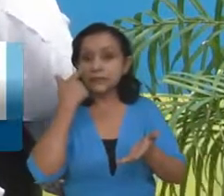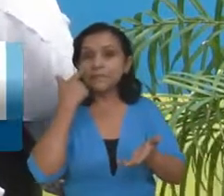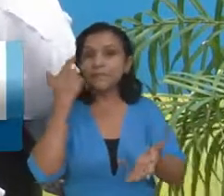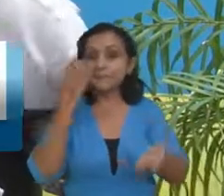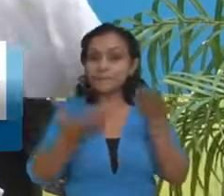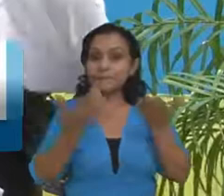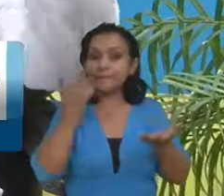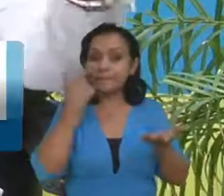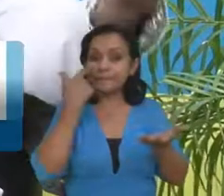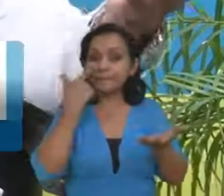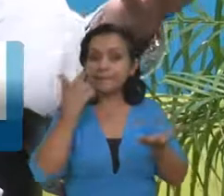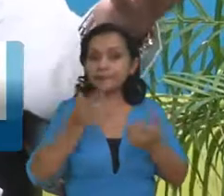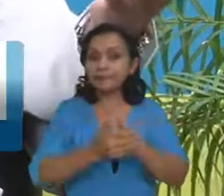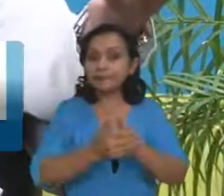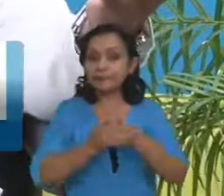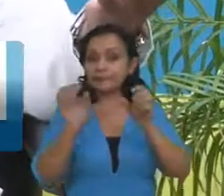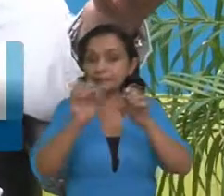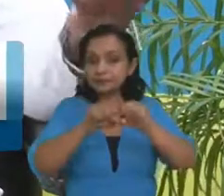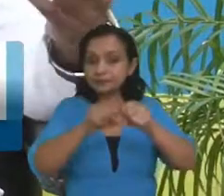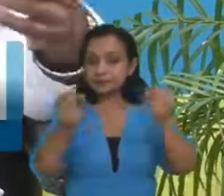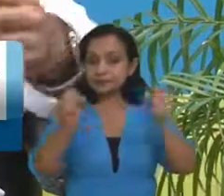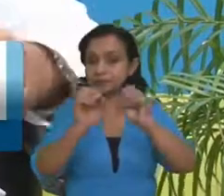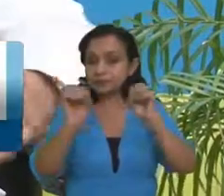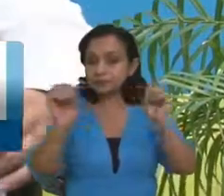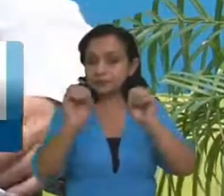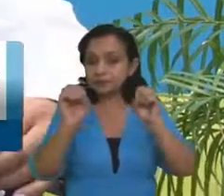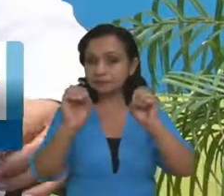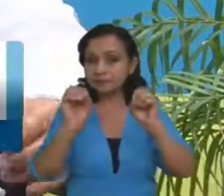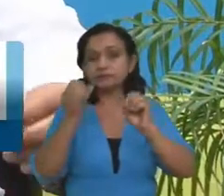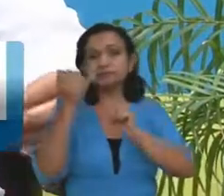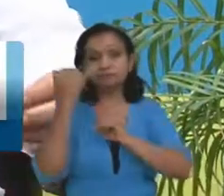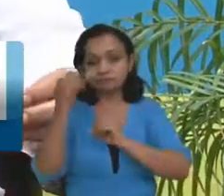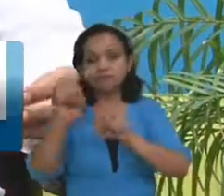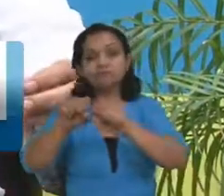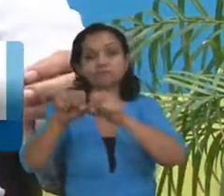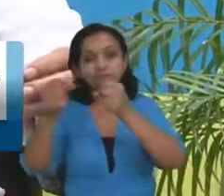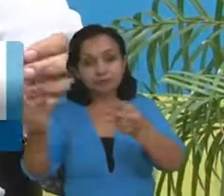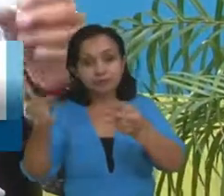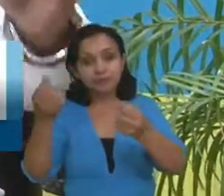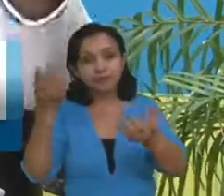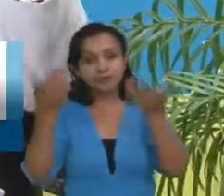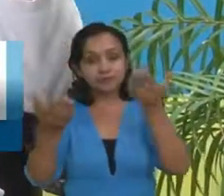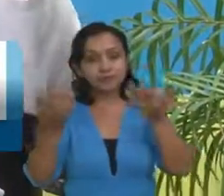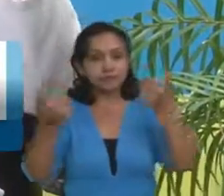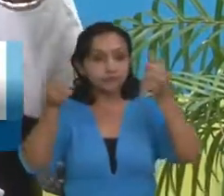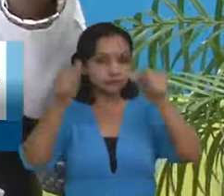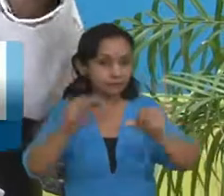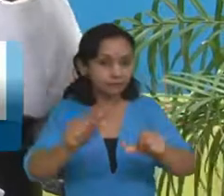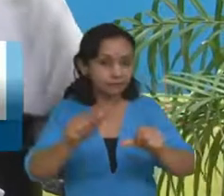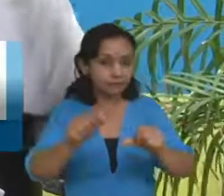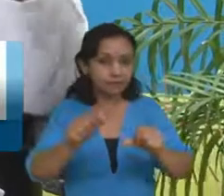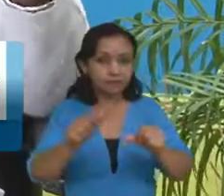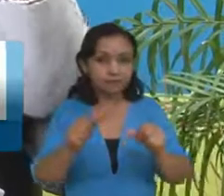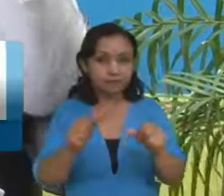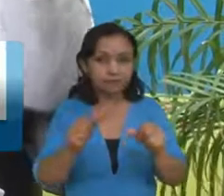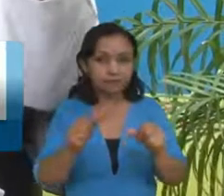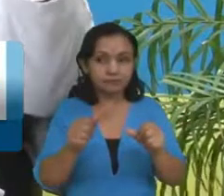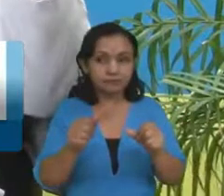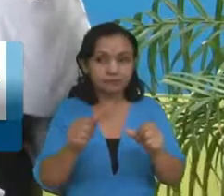exacto, de que no hay una fractura o que sí hay una fractura, ¿de acuerdo? Entonces, en esas